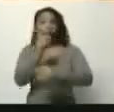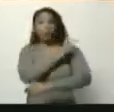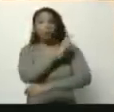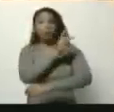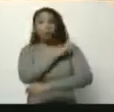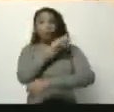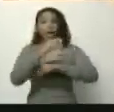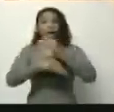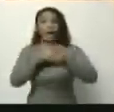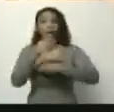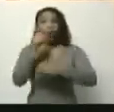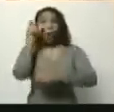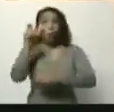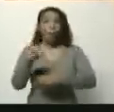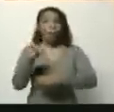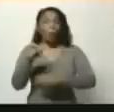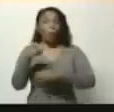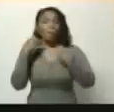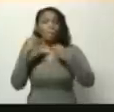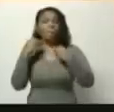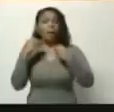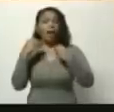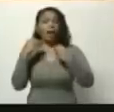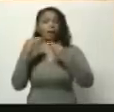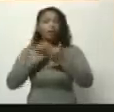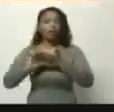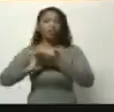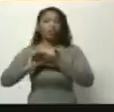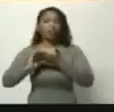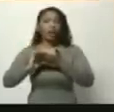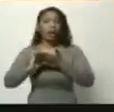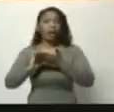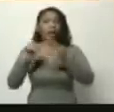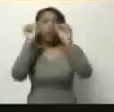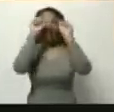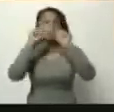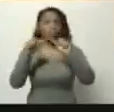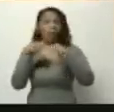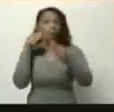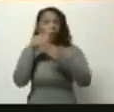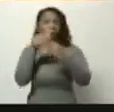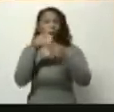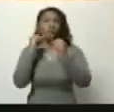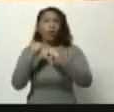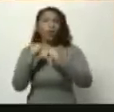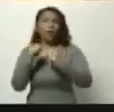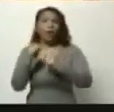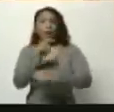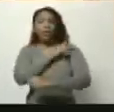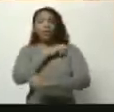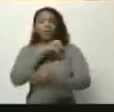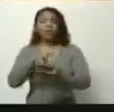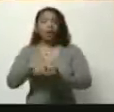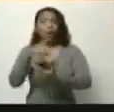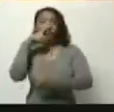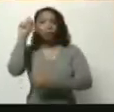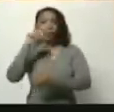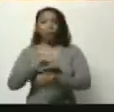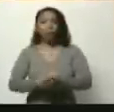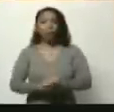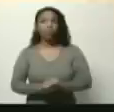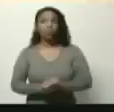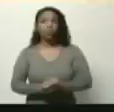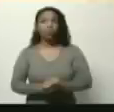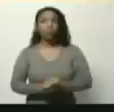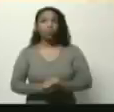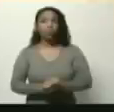Qasem Soleimani dirigió las acciones para recuperar el sistema que fue atacado por el extremismo. Así lo dio a conocer el jefe de Estado, Nicolás Maduro.